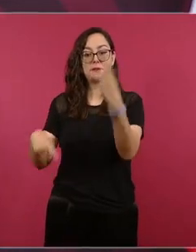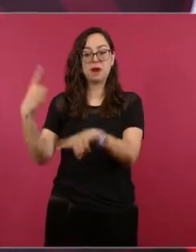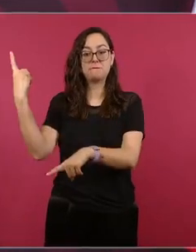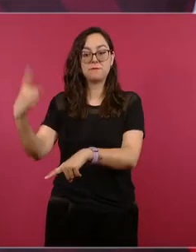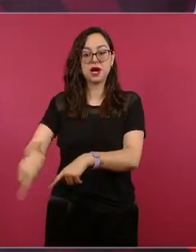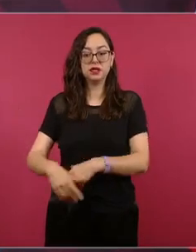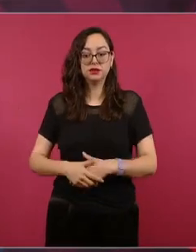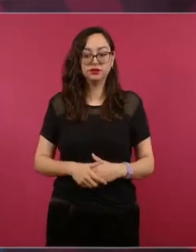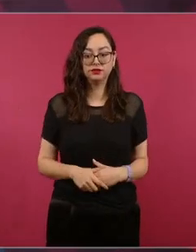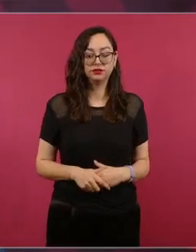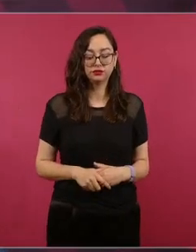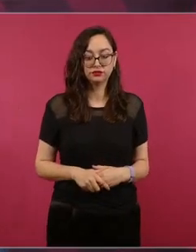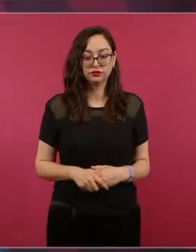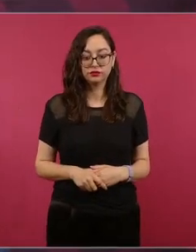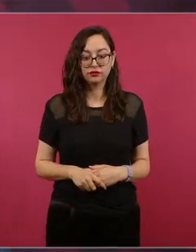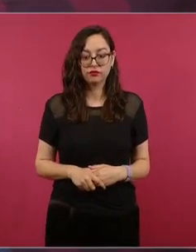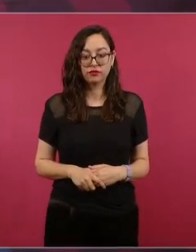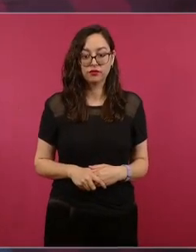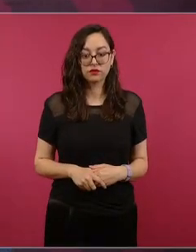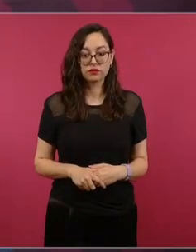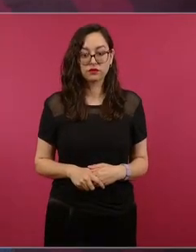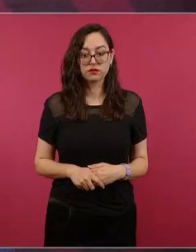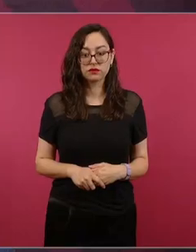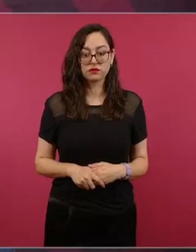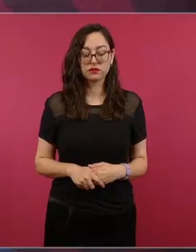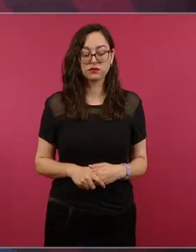lo que tenían que hacer.